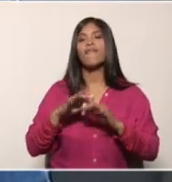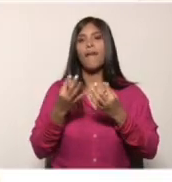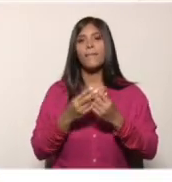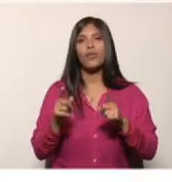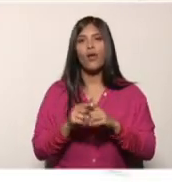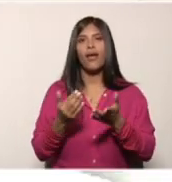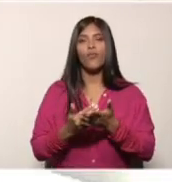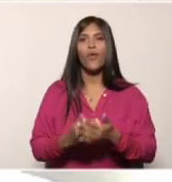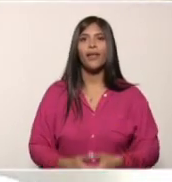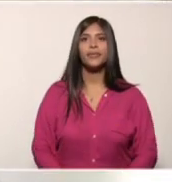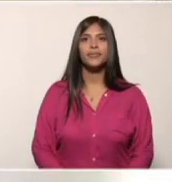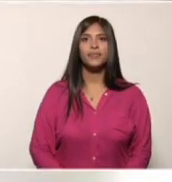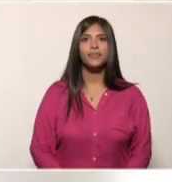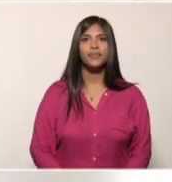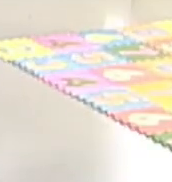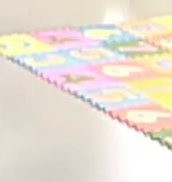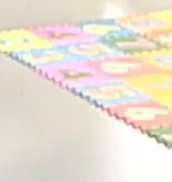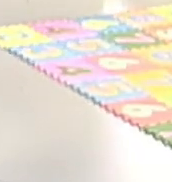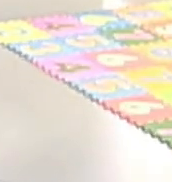Escuela.